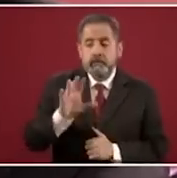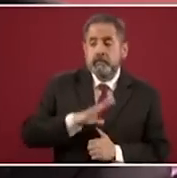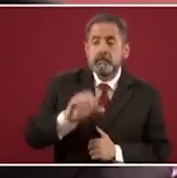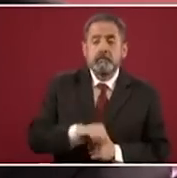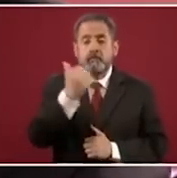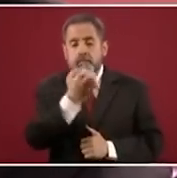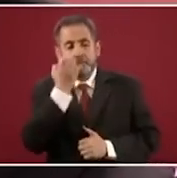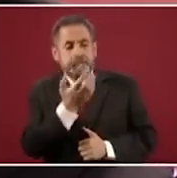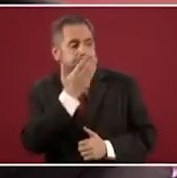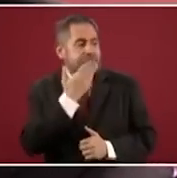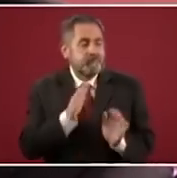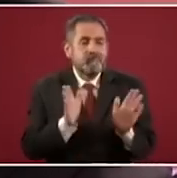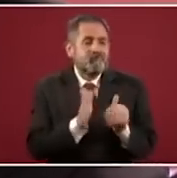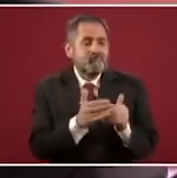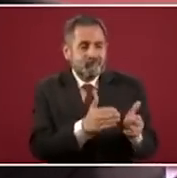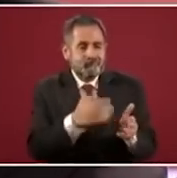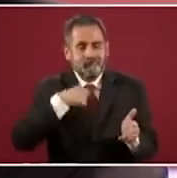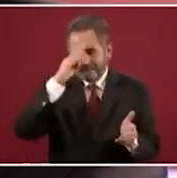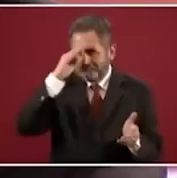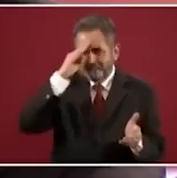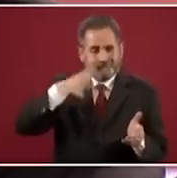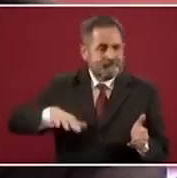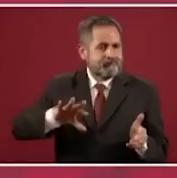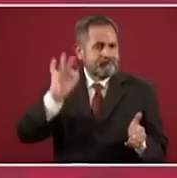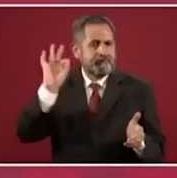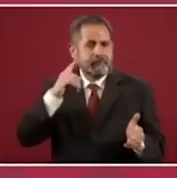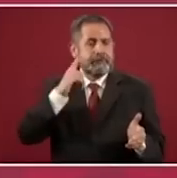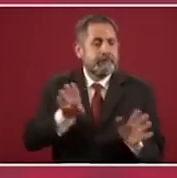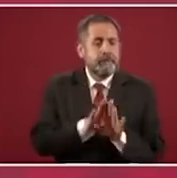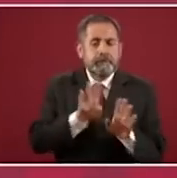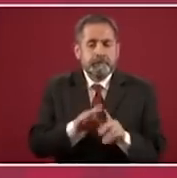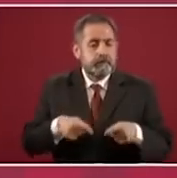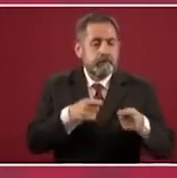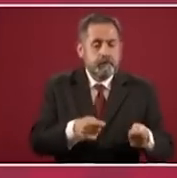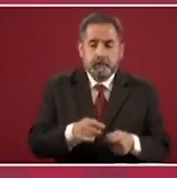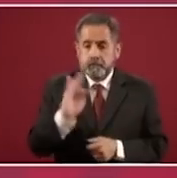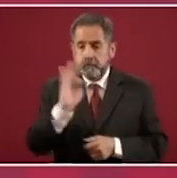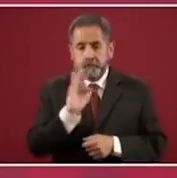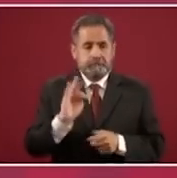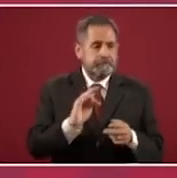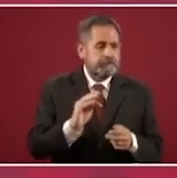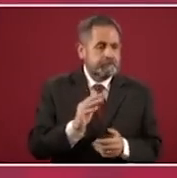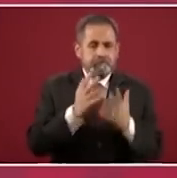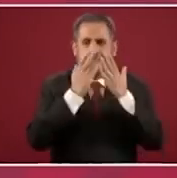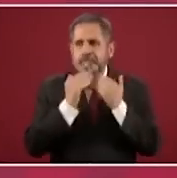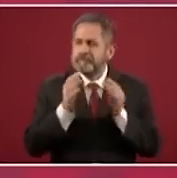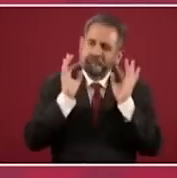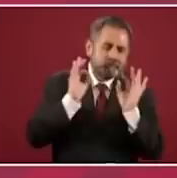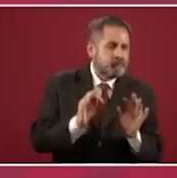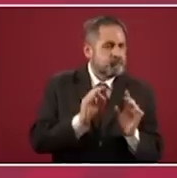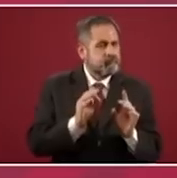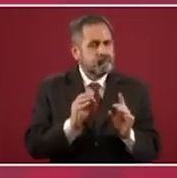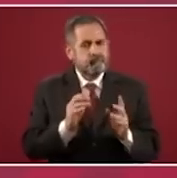escuelas que no la tienen. Estamos buscando precisamente que, aunque no haya propiamente dicho